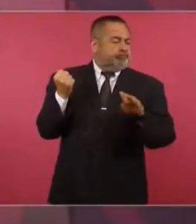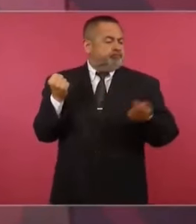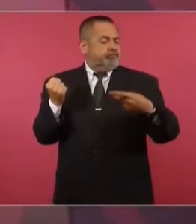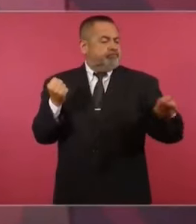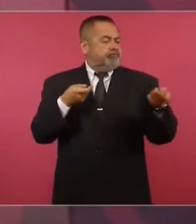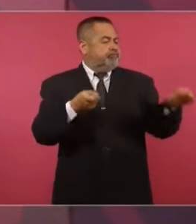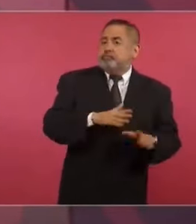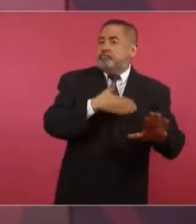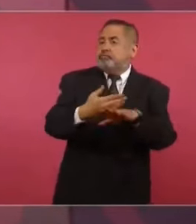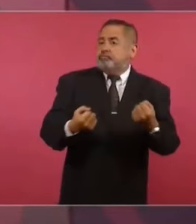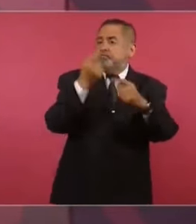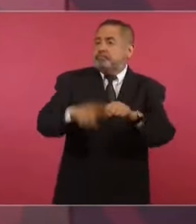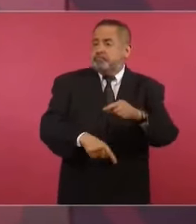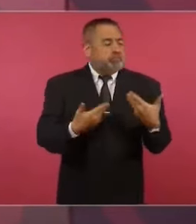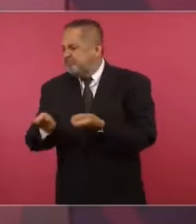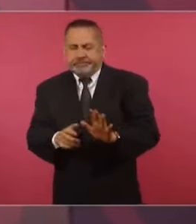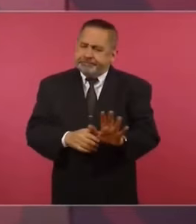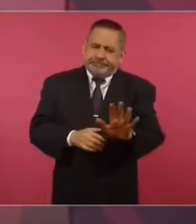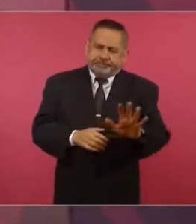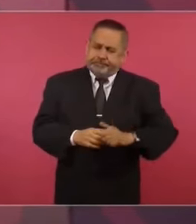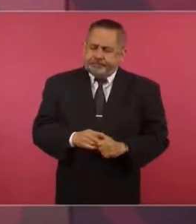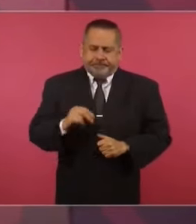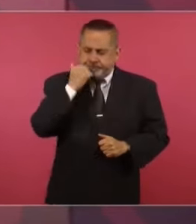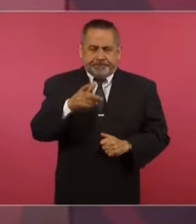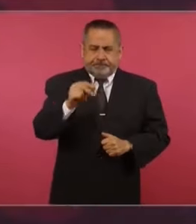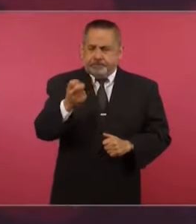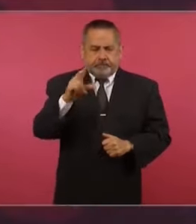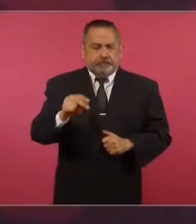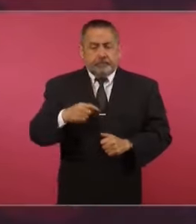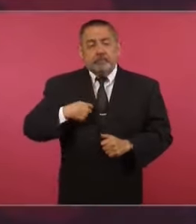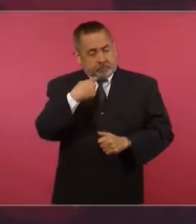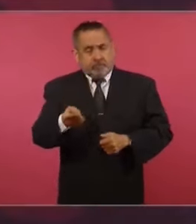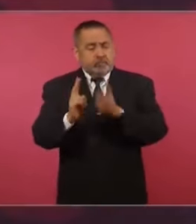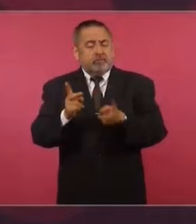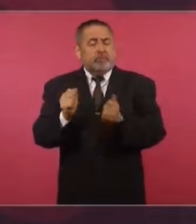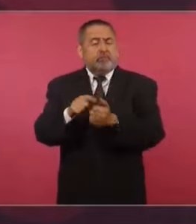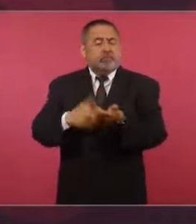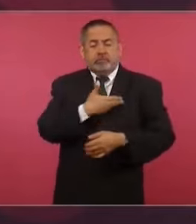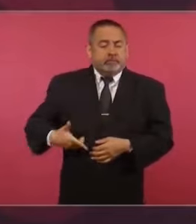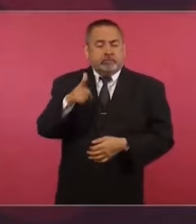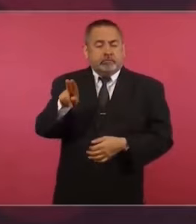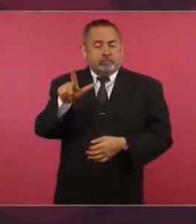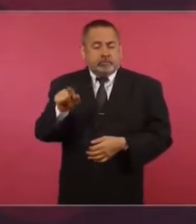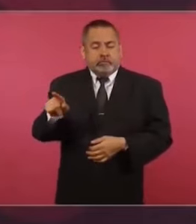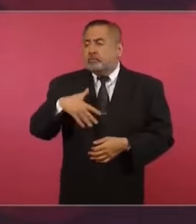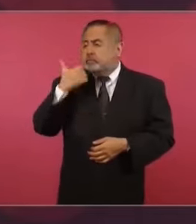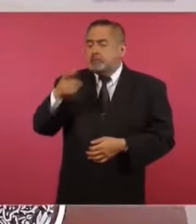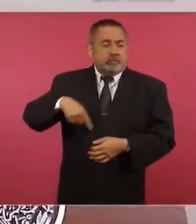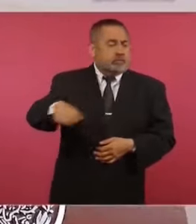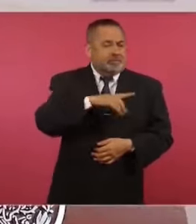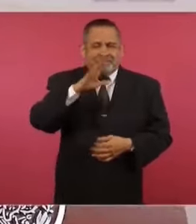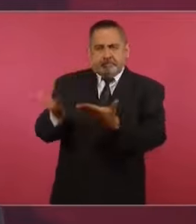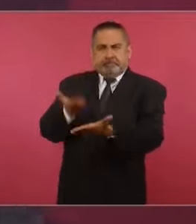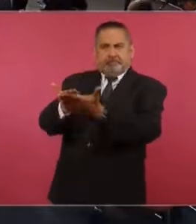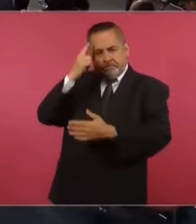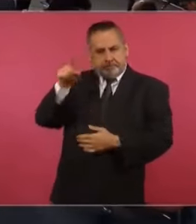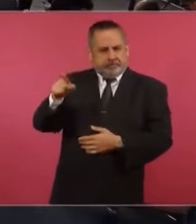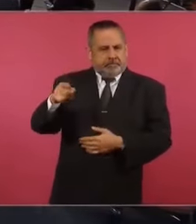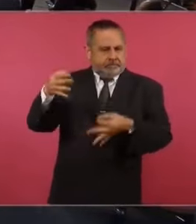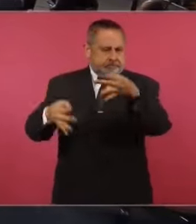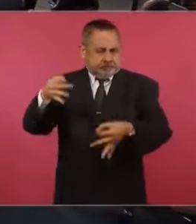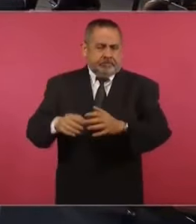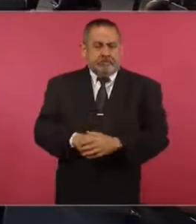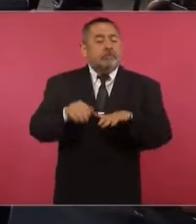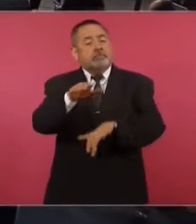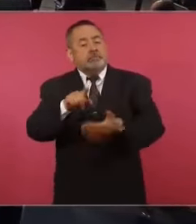autoritarismo, el golpismo, el intervencionismo. No queremos, como se lo dije al presidente Lula y coincidimos, vivir en un mundo de gorilas. Acerca del